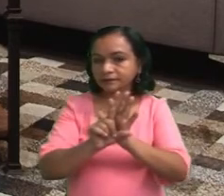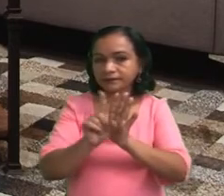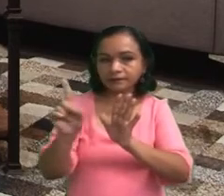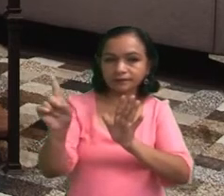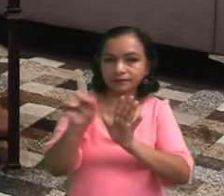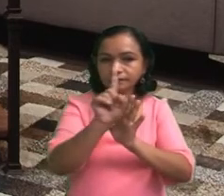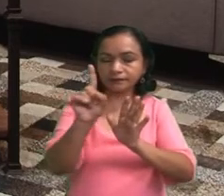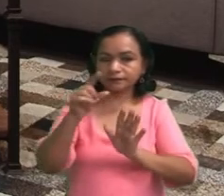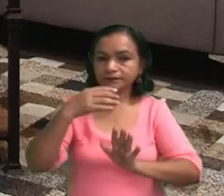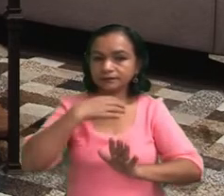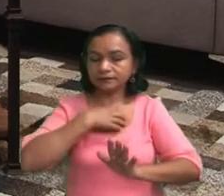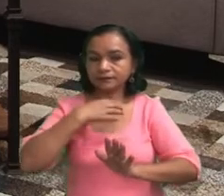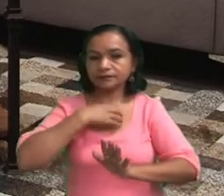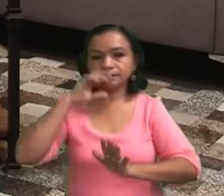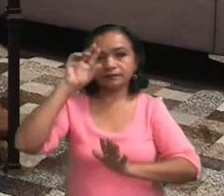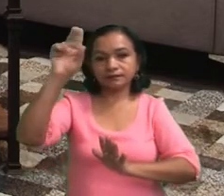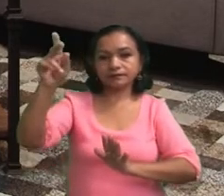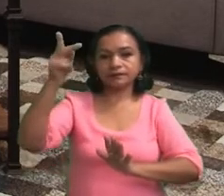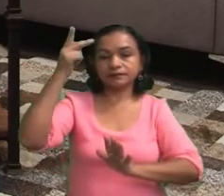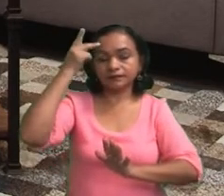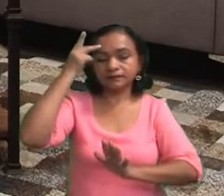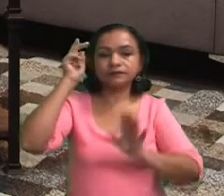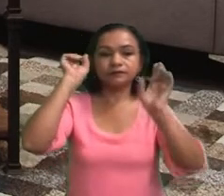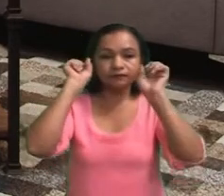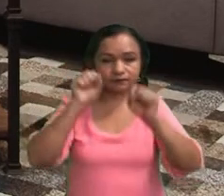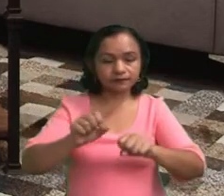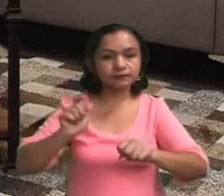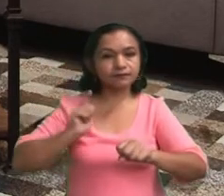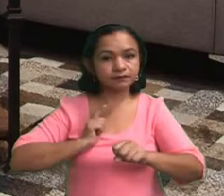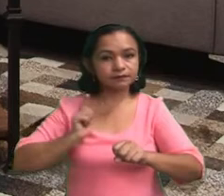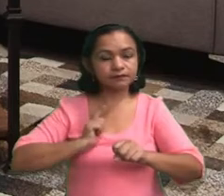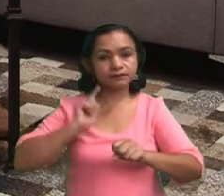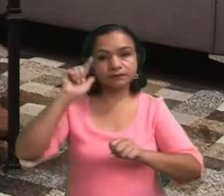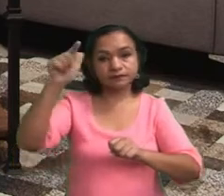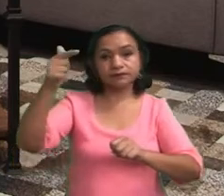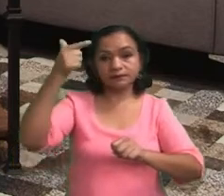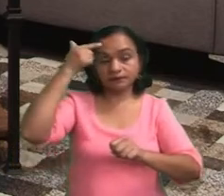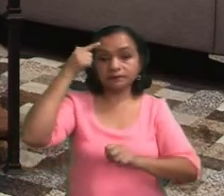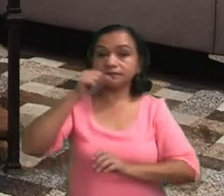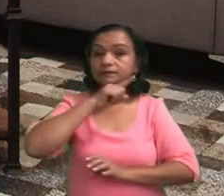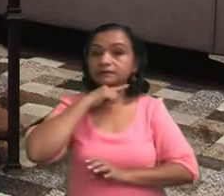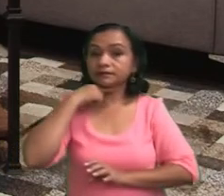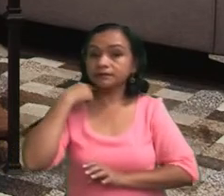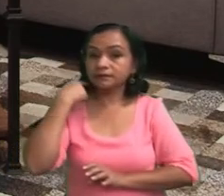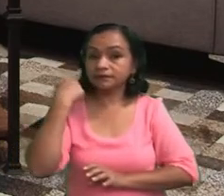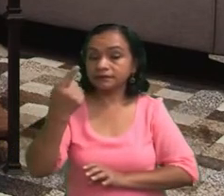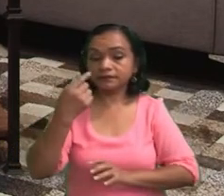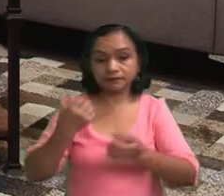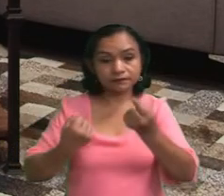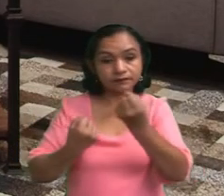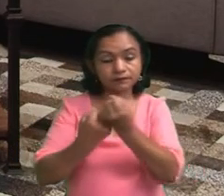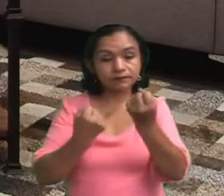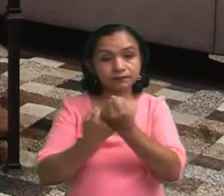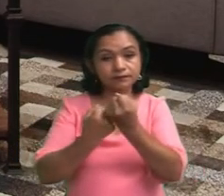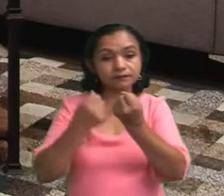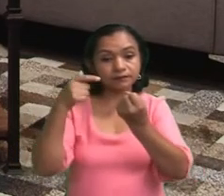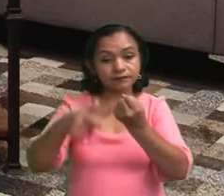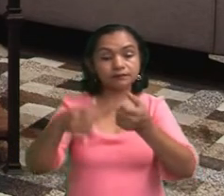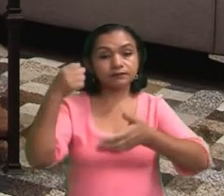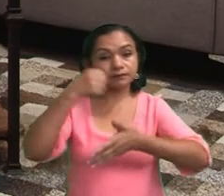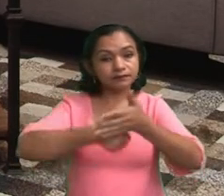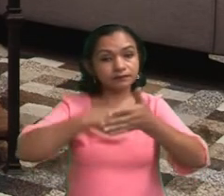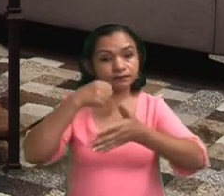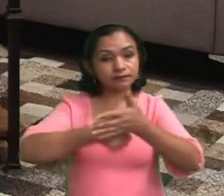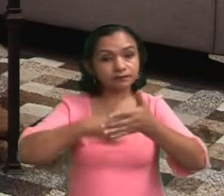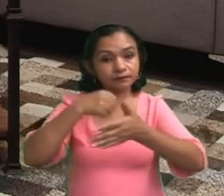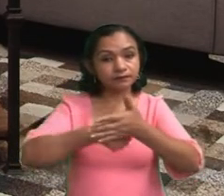la voluntad política que pueda tener el gobernante, claro, ¿verdad?, para respaldar este esfuerzo